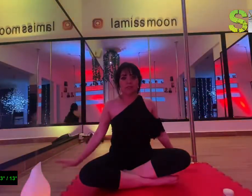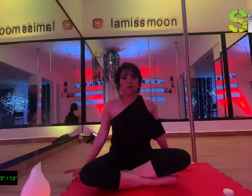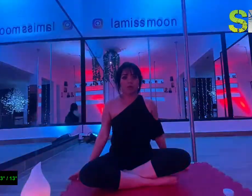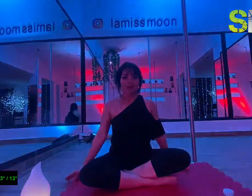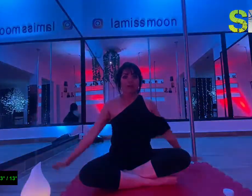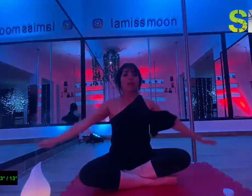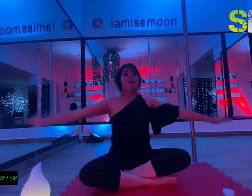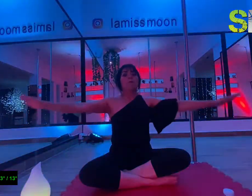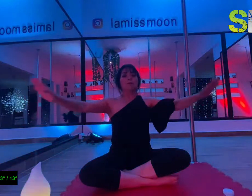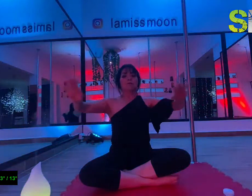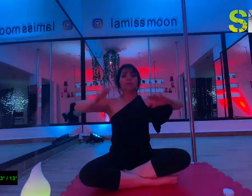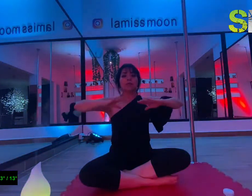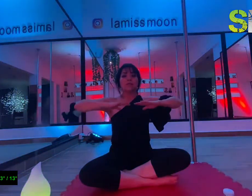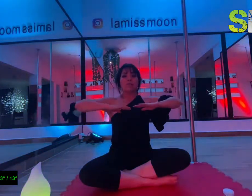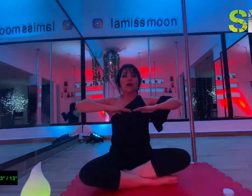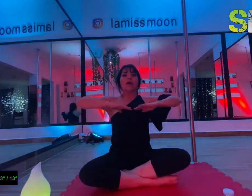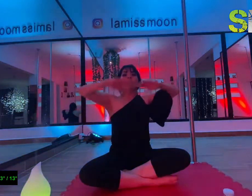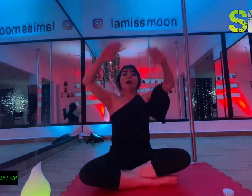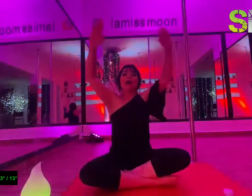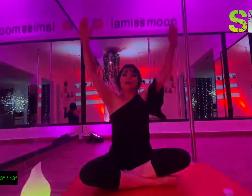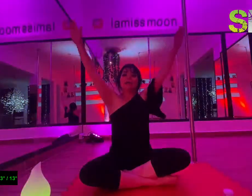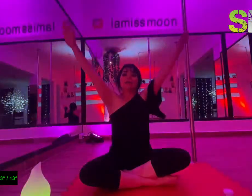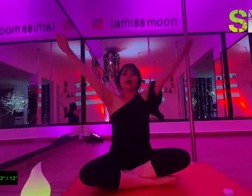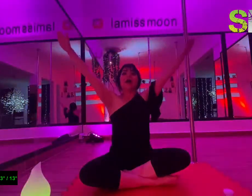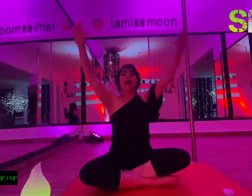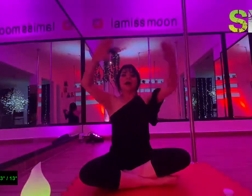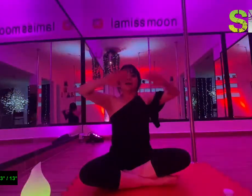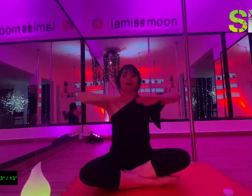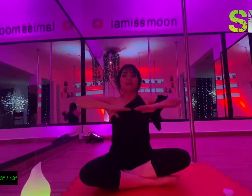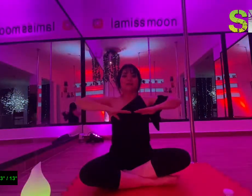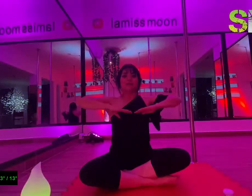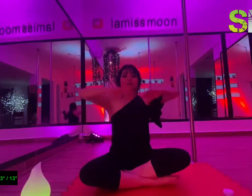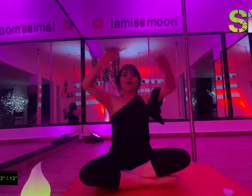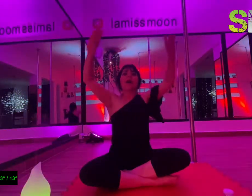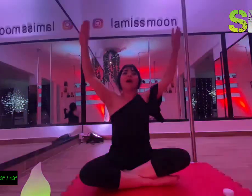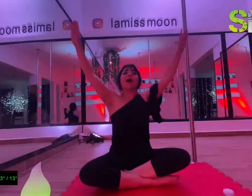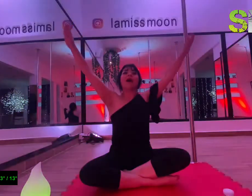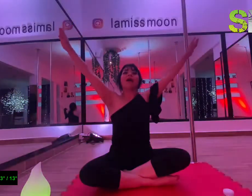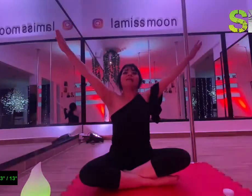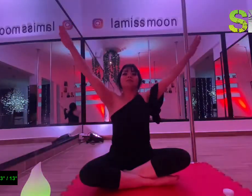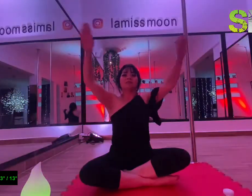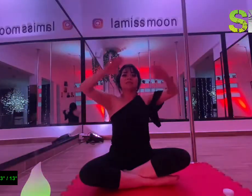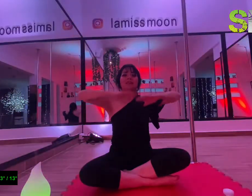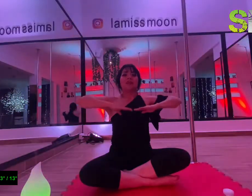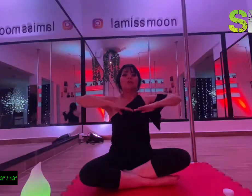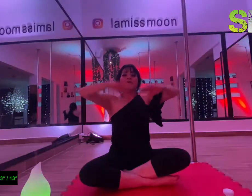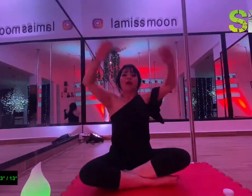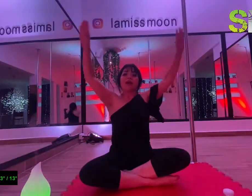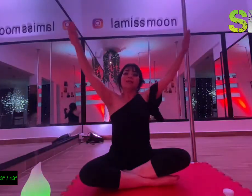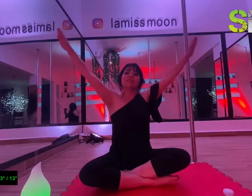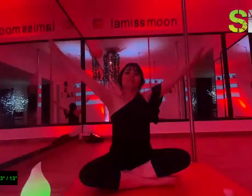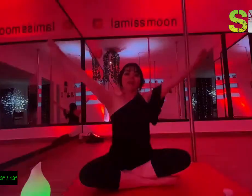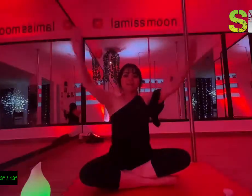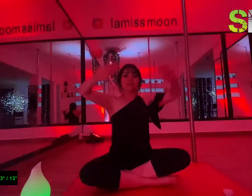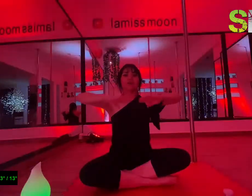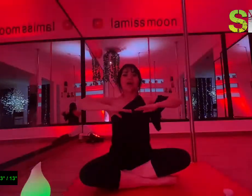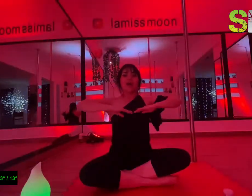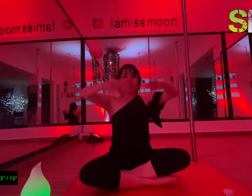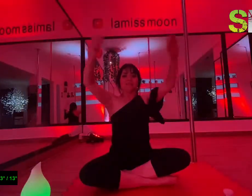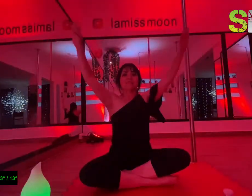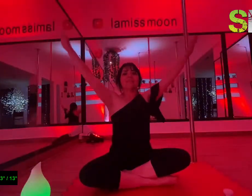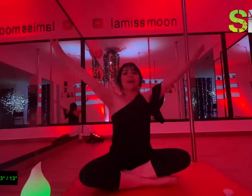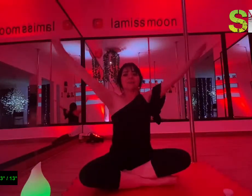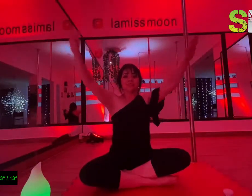pueden hacer, ¿ok? Vamos hacia arriba, a quinta, a arriba, arriba, estirar,